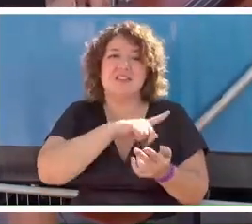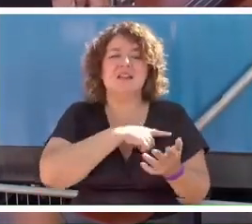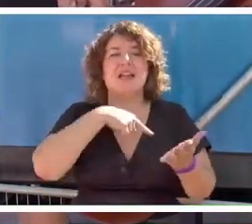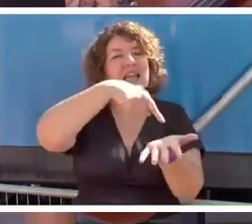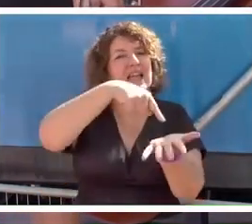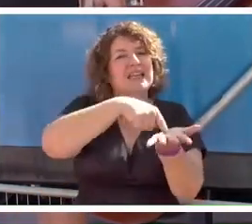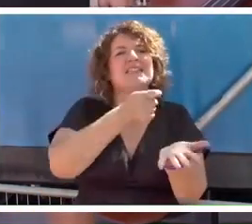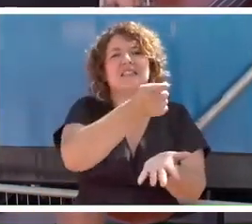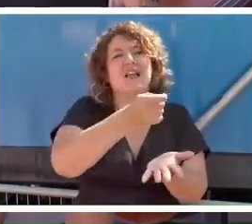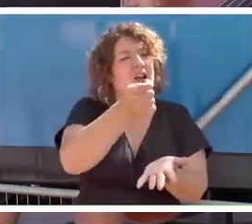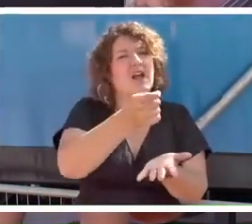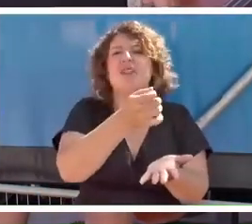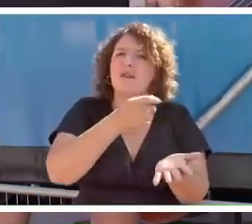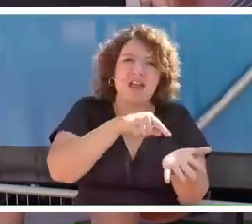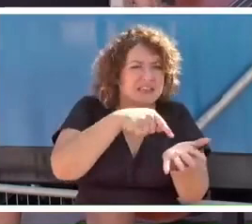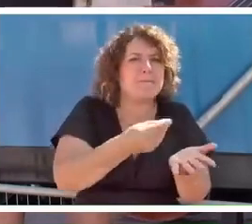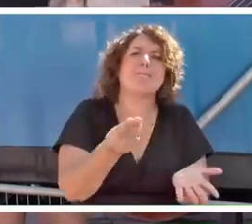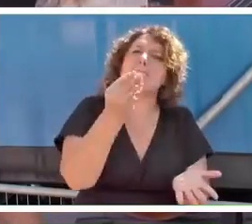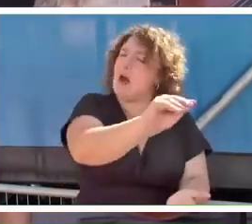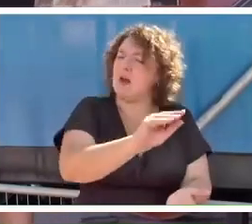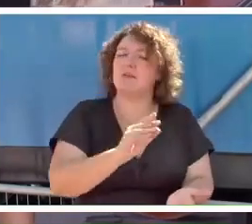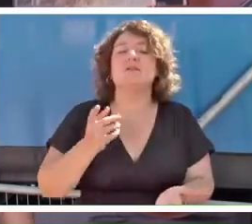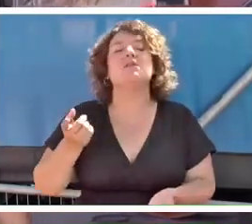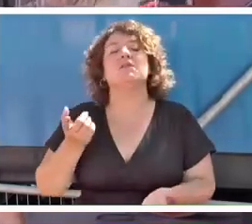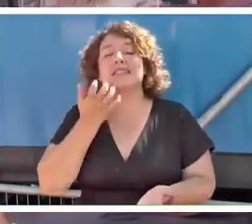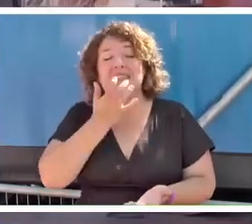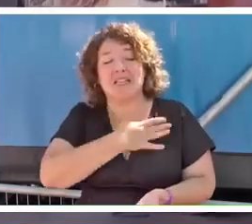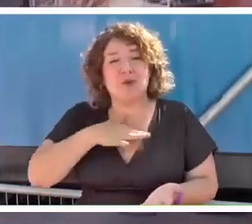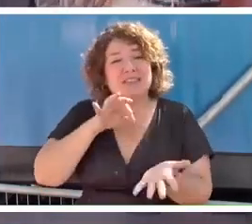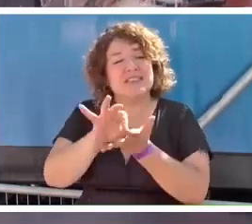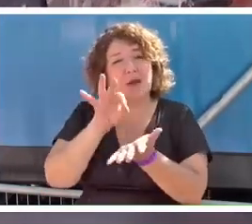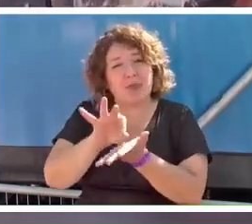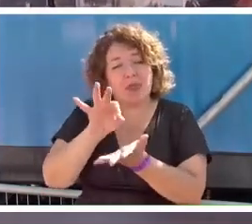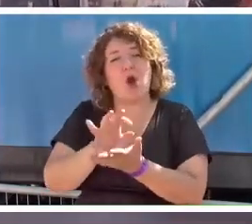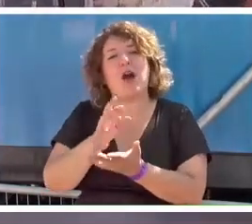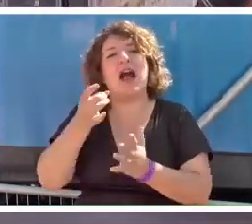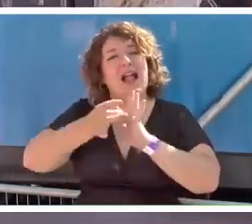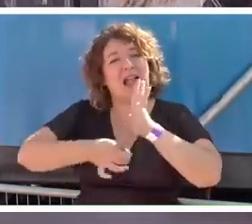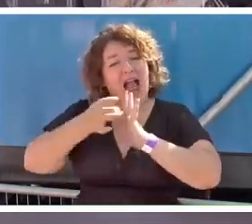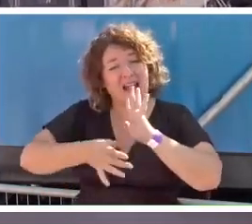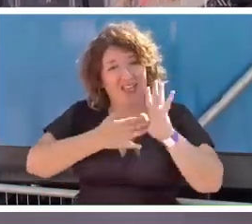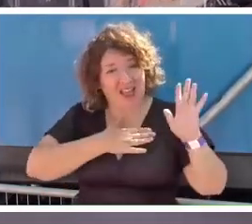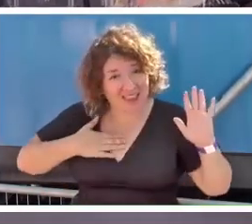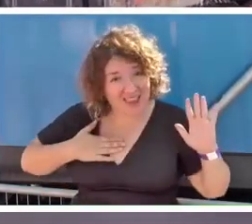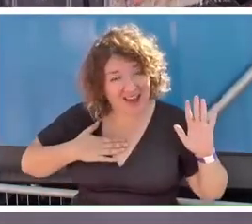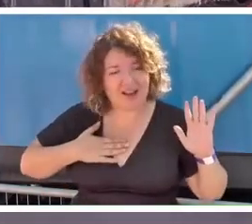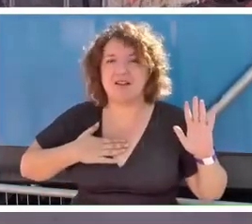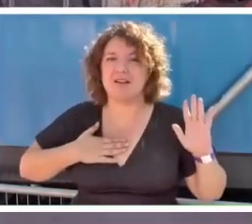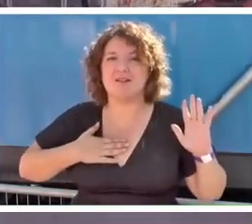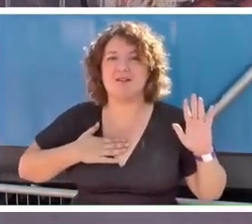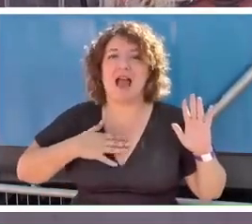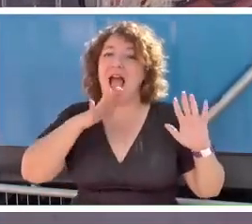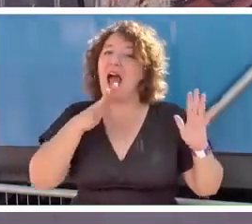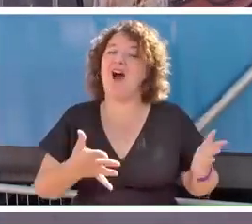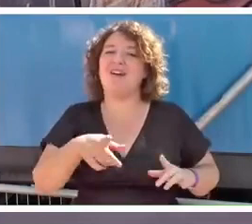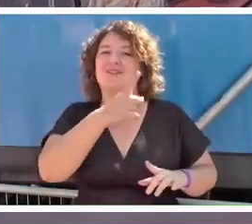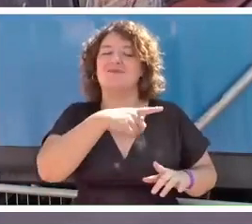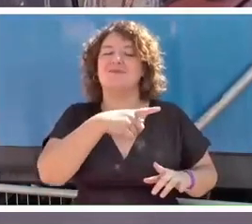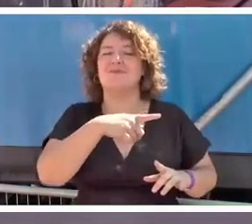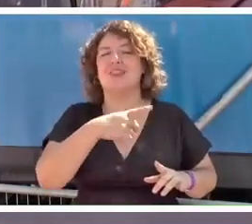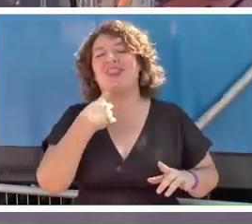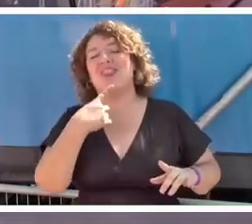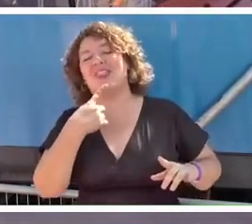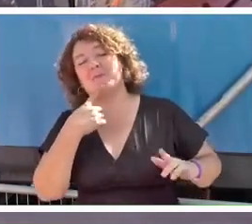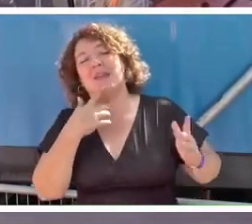tributan tienen que tributar más. Para que tengamos servicios de calidad, los que hoy